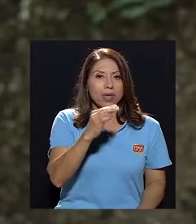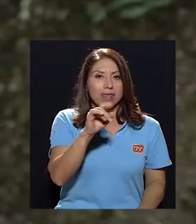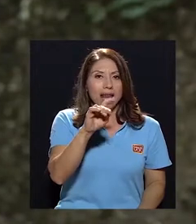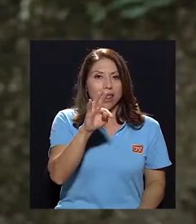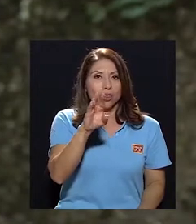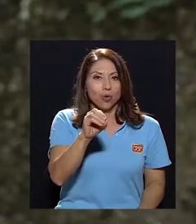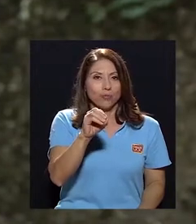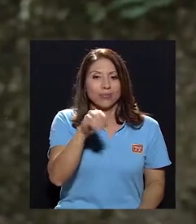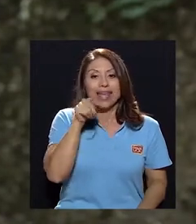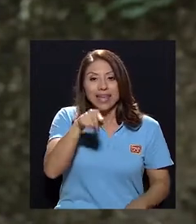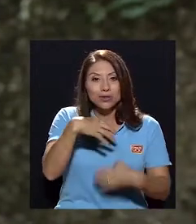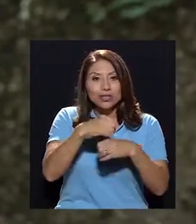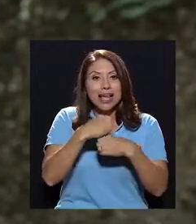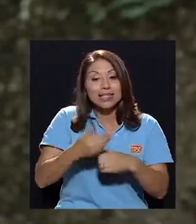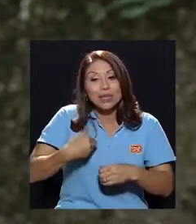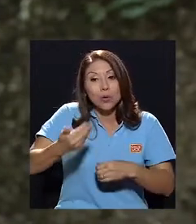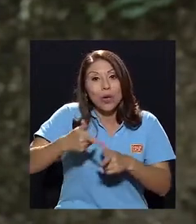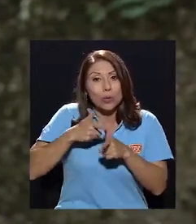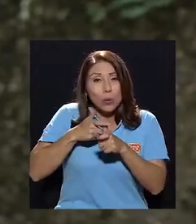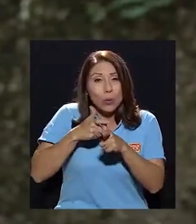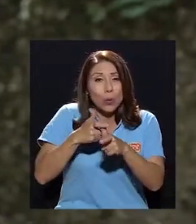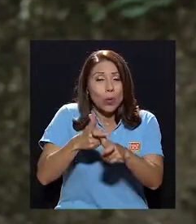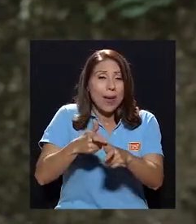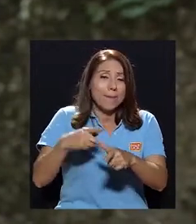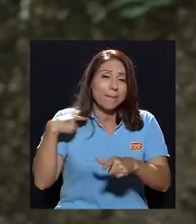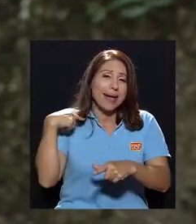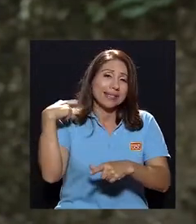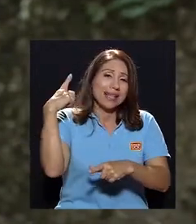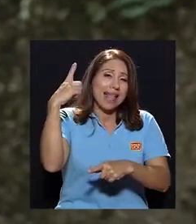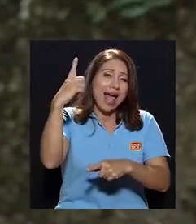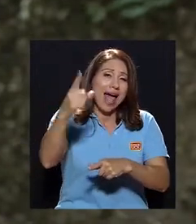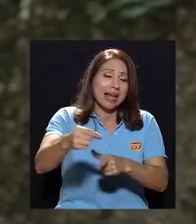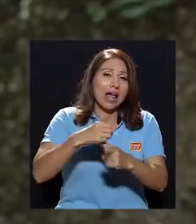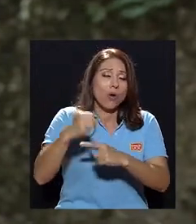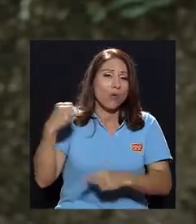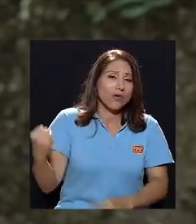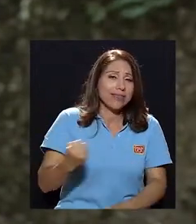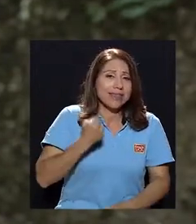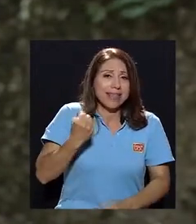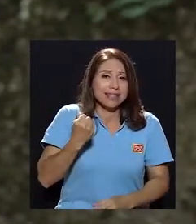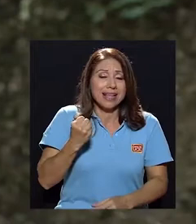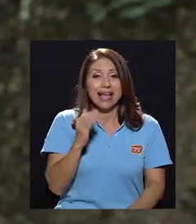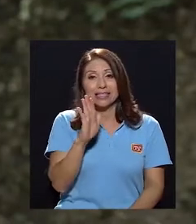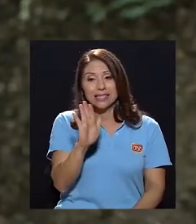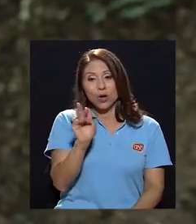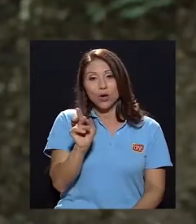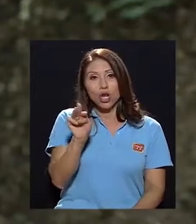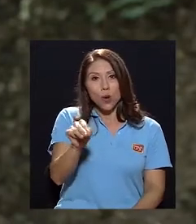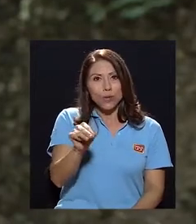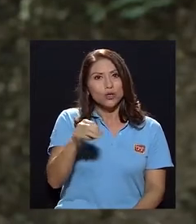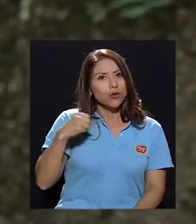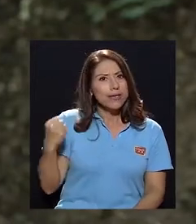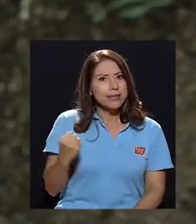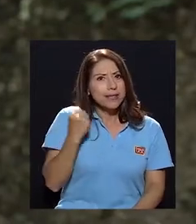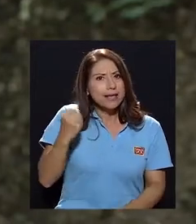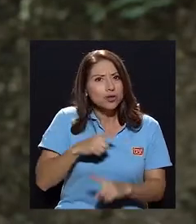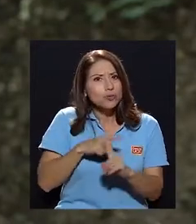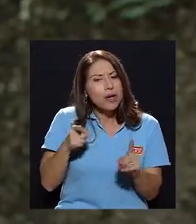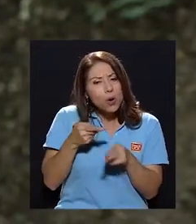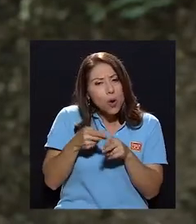duración de la prueba va a ser un poco más larga o va a ser una prueba intensa. Los 5 kilómetros son intensos, sin embargo, son cortos,